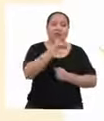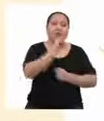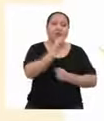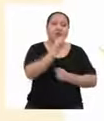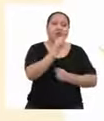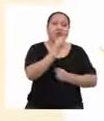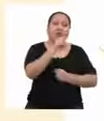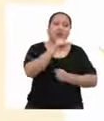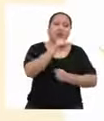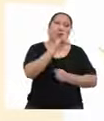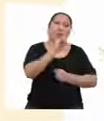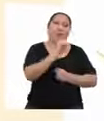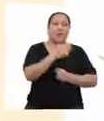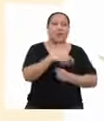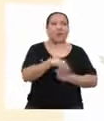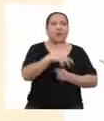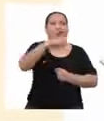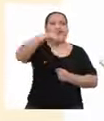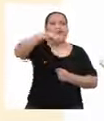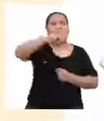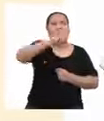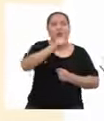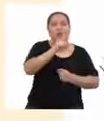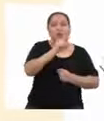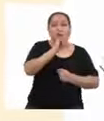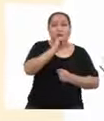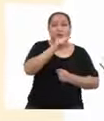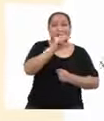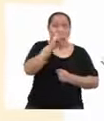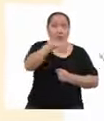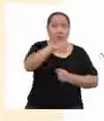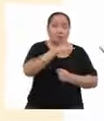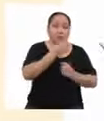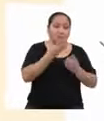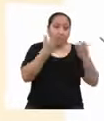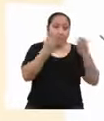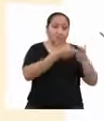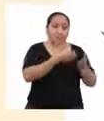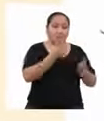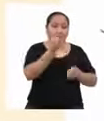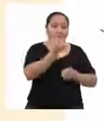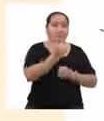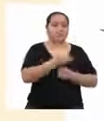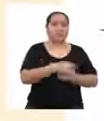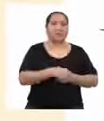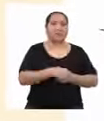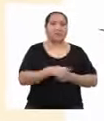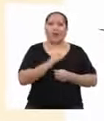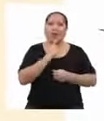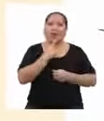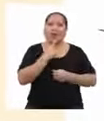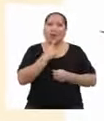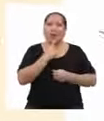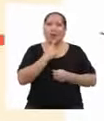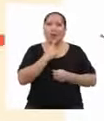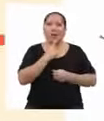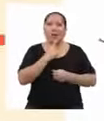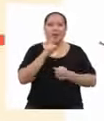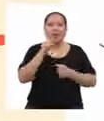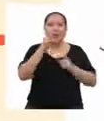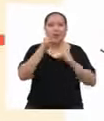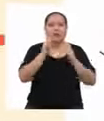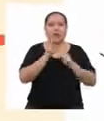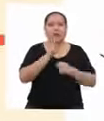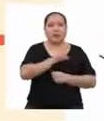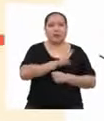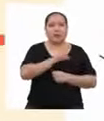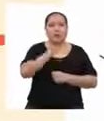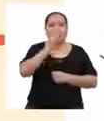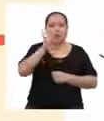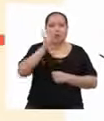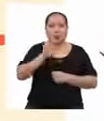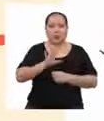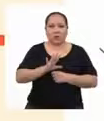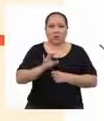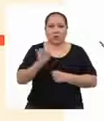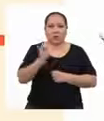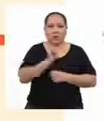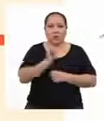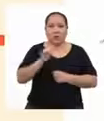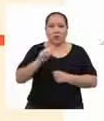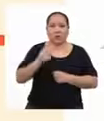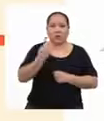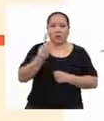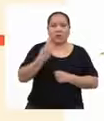frecuencias es el indicado. Ya, por lo que veo, las preguntas 3, 4 y 5, al igual que la primera